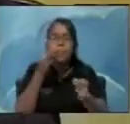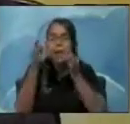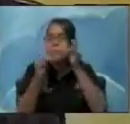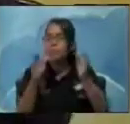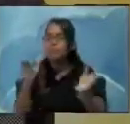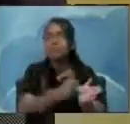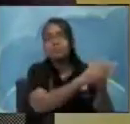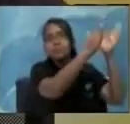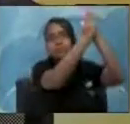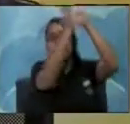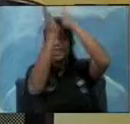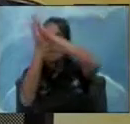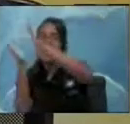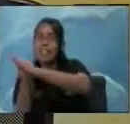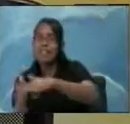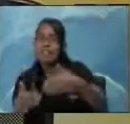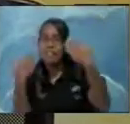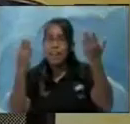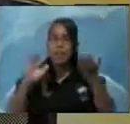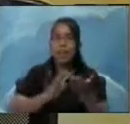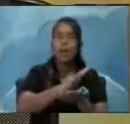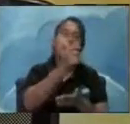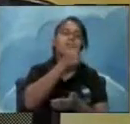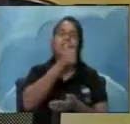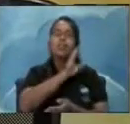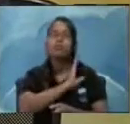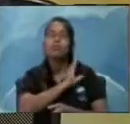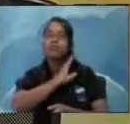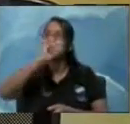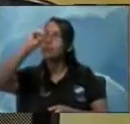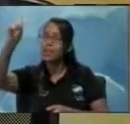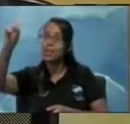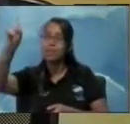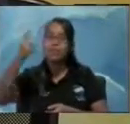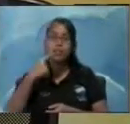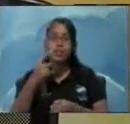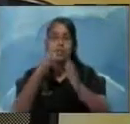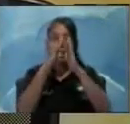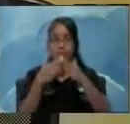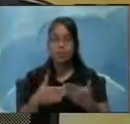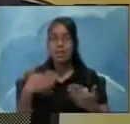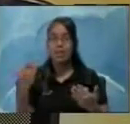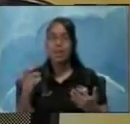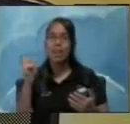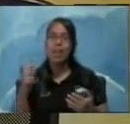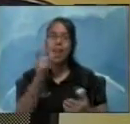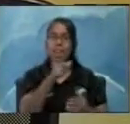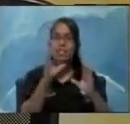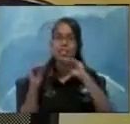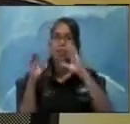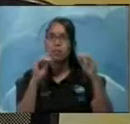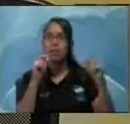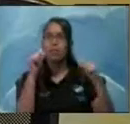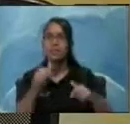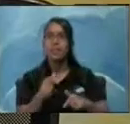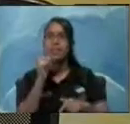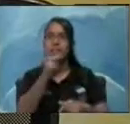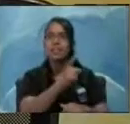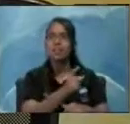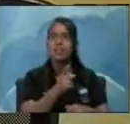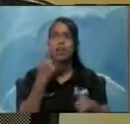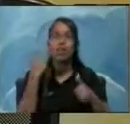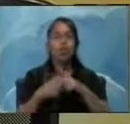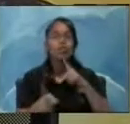es importante darle Gloria a quien Gloria merece y dice la Biblia que la gente hablaba estos galileos hablaban en